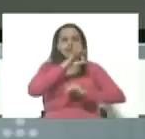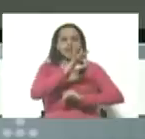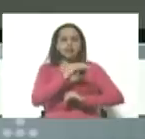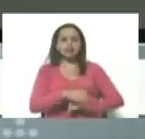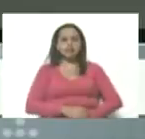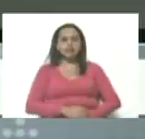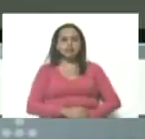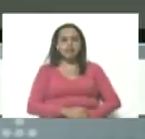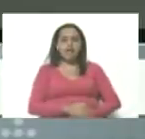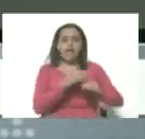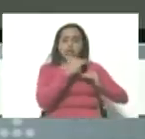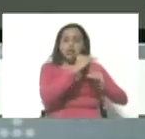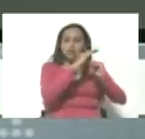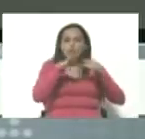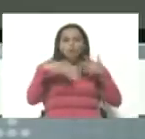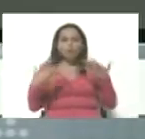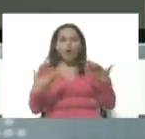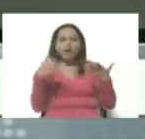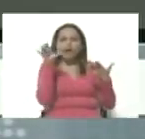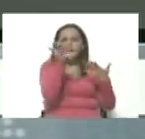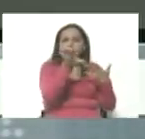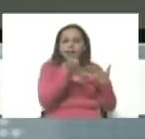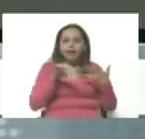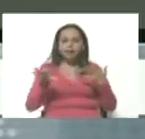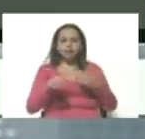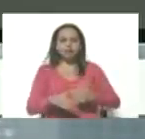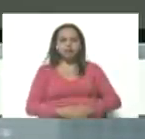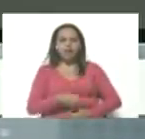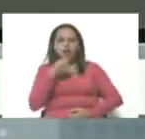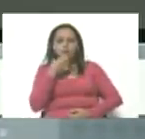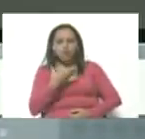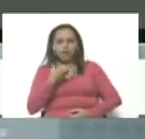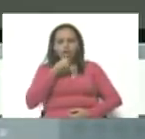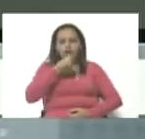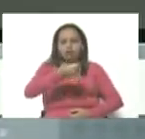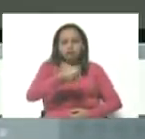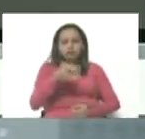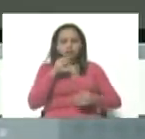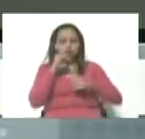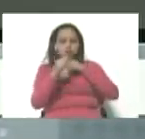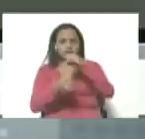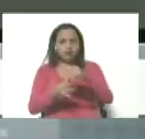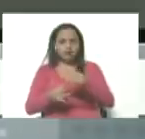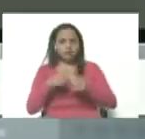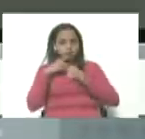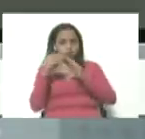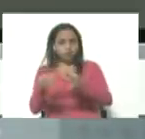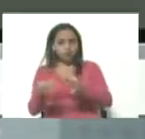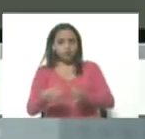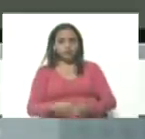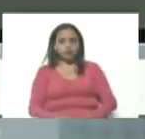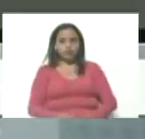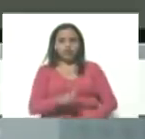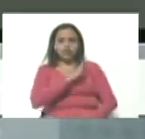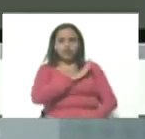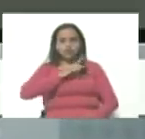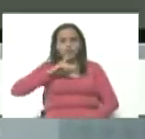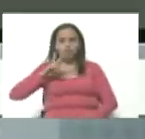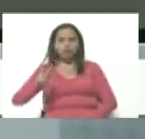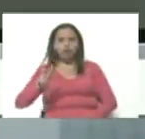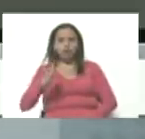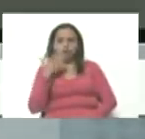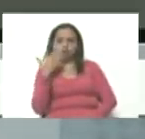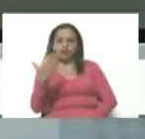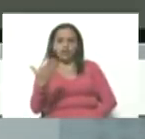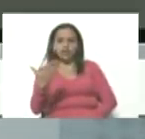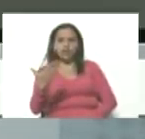del nivel que le corresponde a su estado. Una buena rueda de prensa, ¿verdad? Tenemos dos frentes